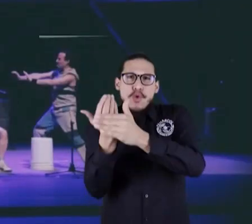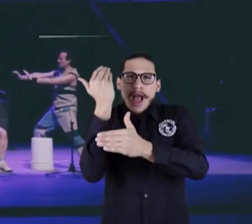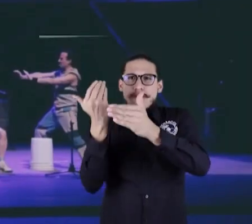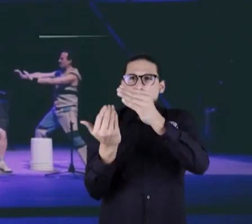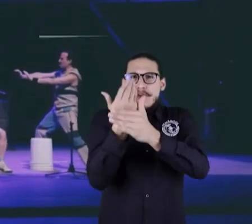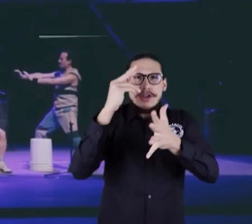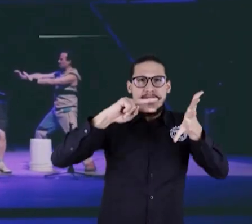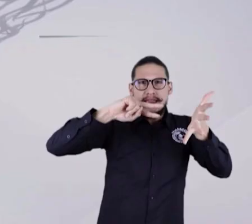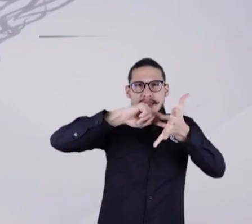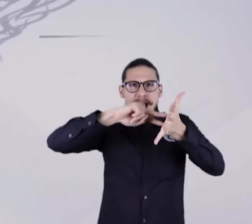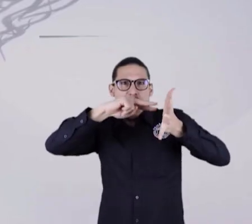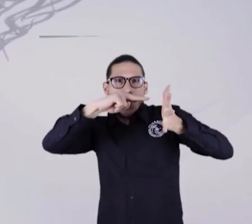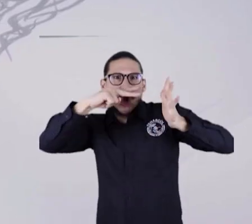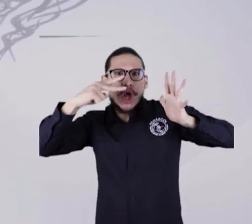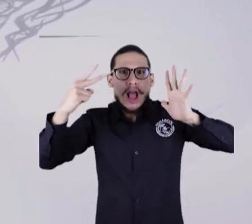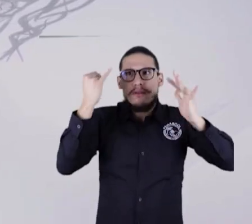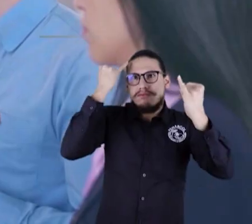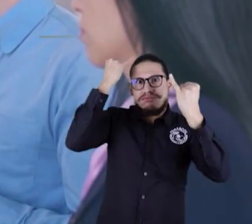artes,